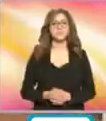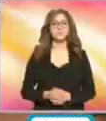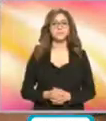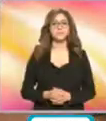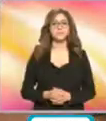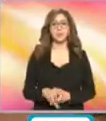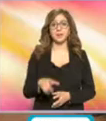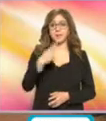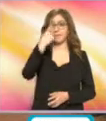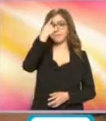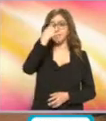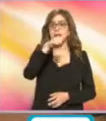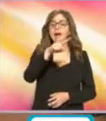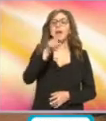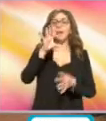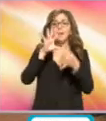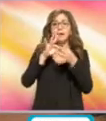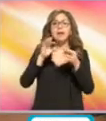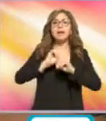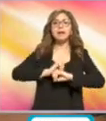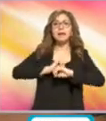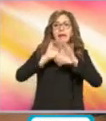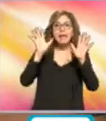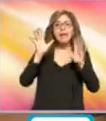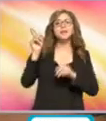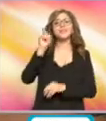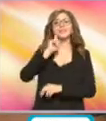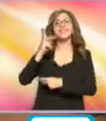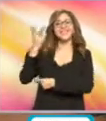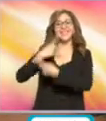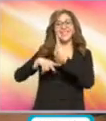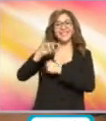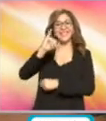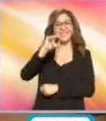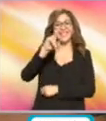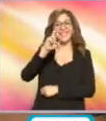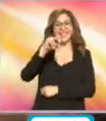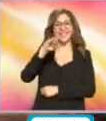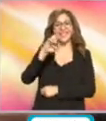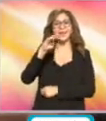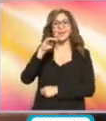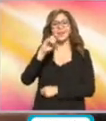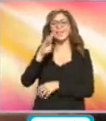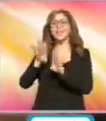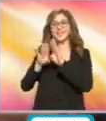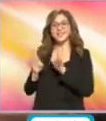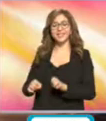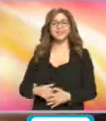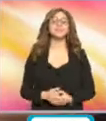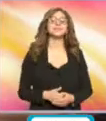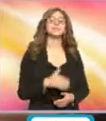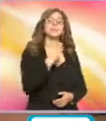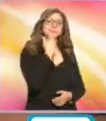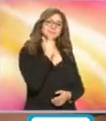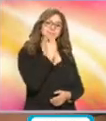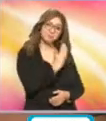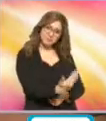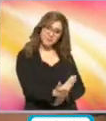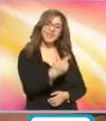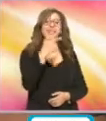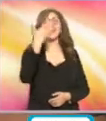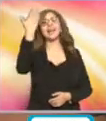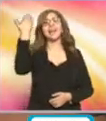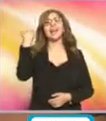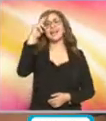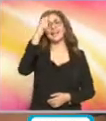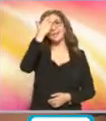para comprobarnos o sacarnos de este mito está Irene Moreno. Irene, ¿cómo estás? Buenos días. Muy bien, bueno, ya me ponen hasta Santa ¿Cómo Irene. está? La Sí, semana